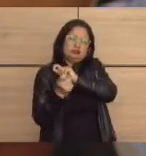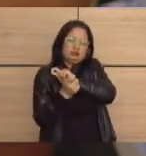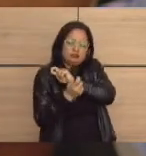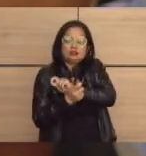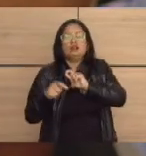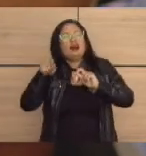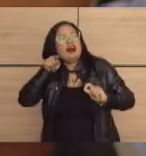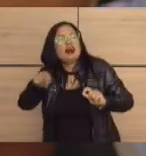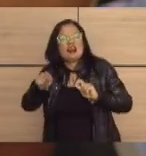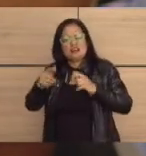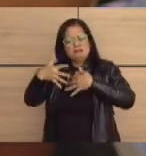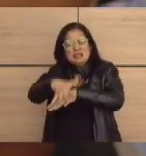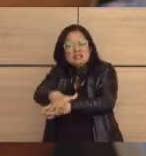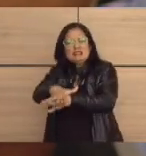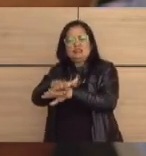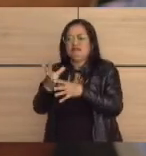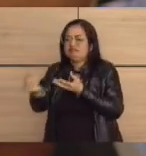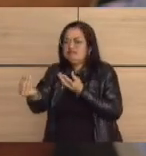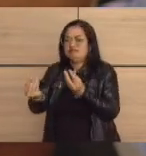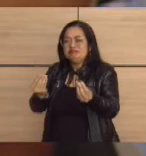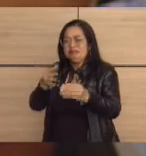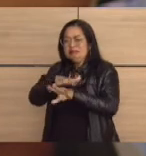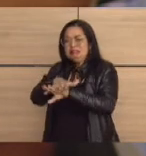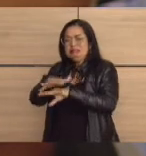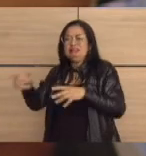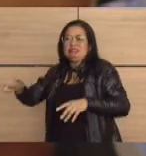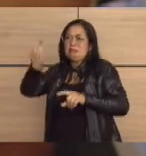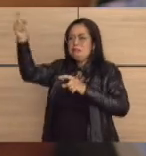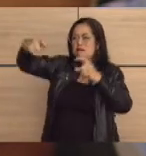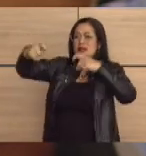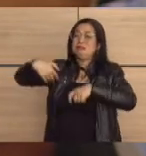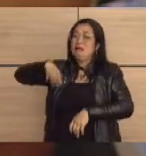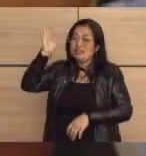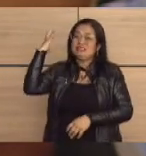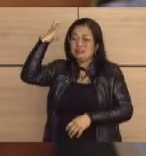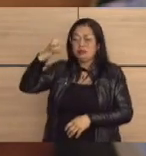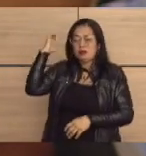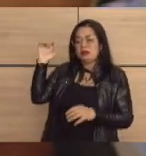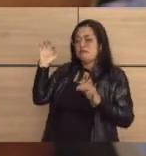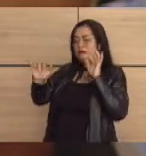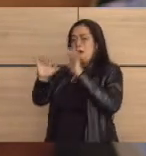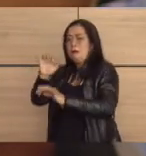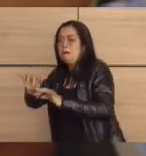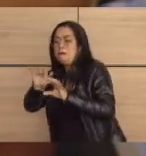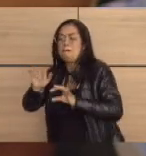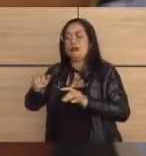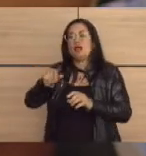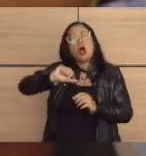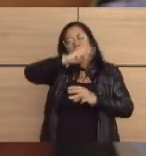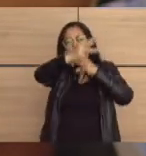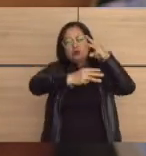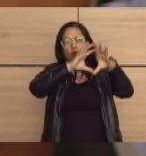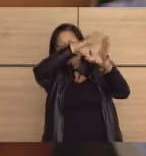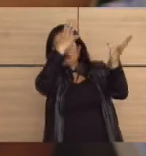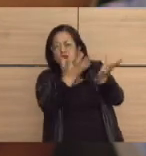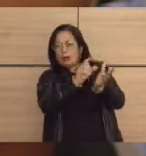esa mezcla tan heterogénea de gentes venidas sobre todo de Europa, aunque también de otras regiones del mundo, que